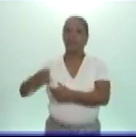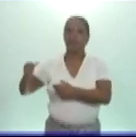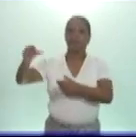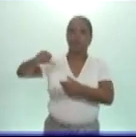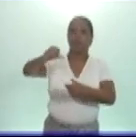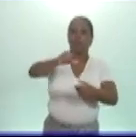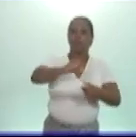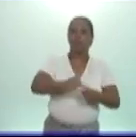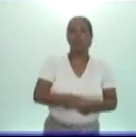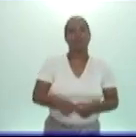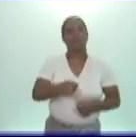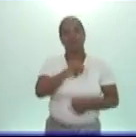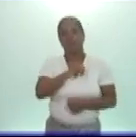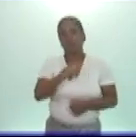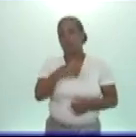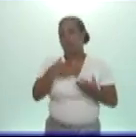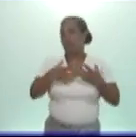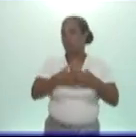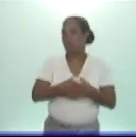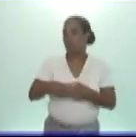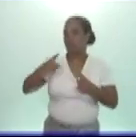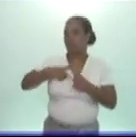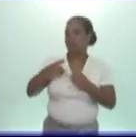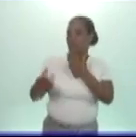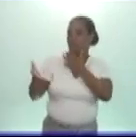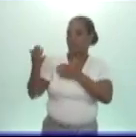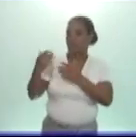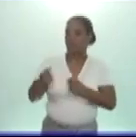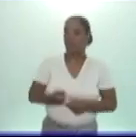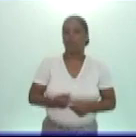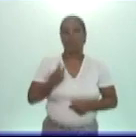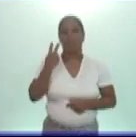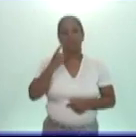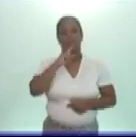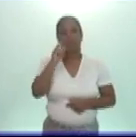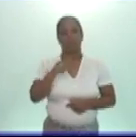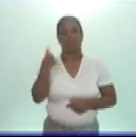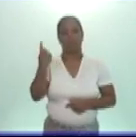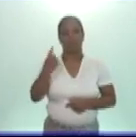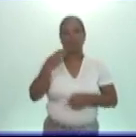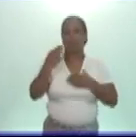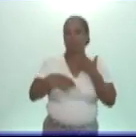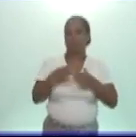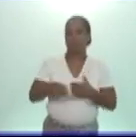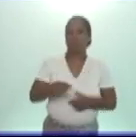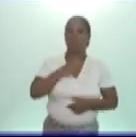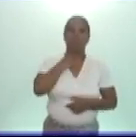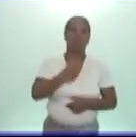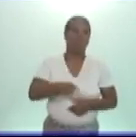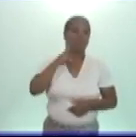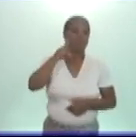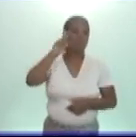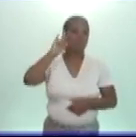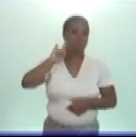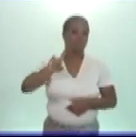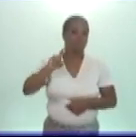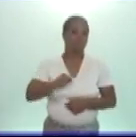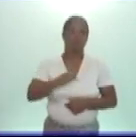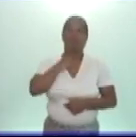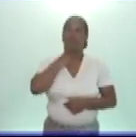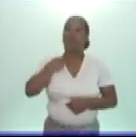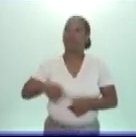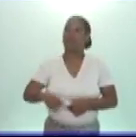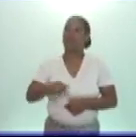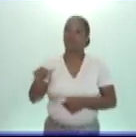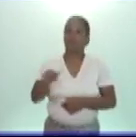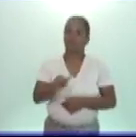de tarea. En la segunda pregunta del primer problema. Y el 19 es un ejercicio